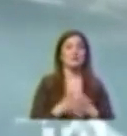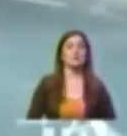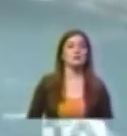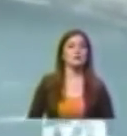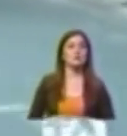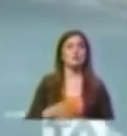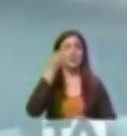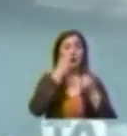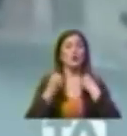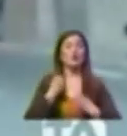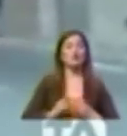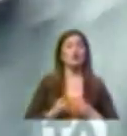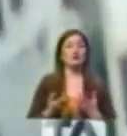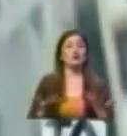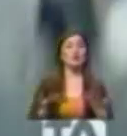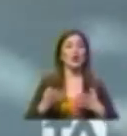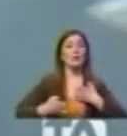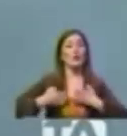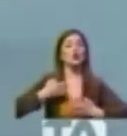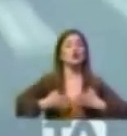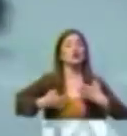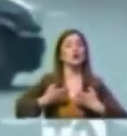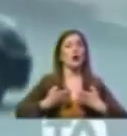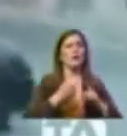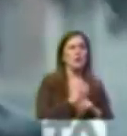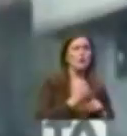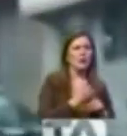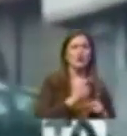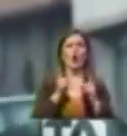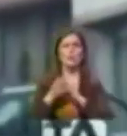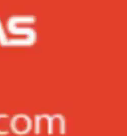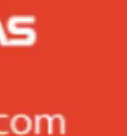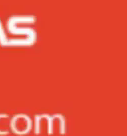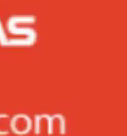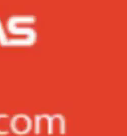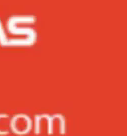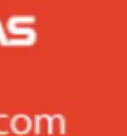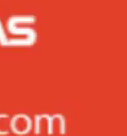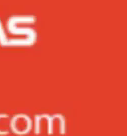una agresión física pasaron a una agresión emocional. Nelson Carrera, 24 horas.